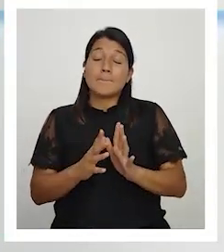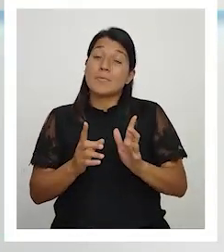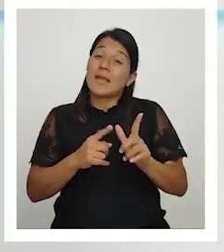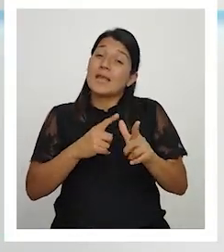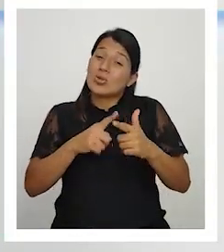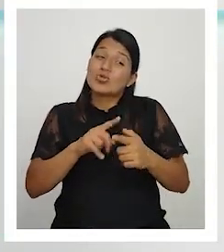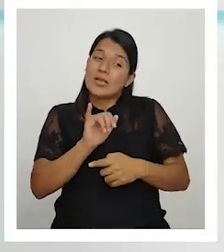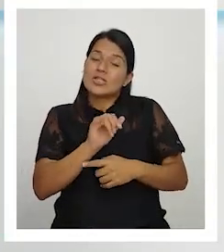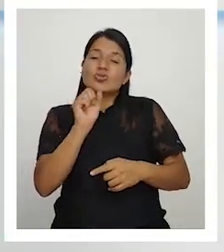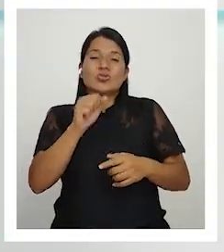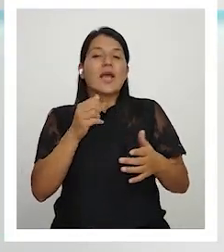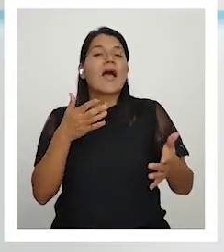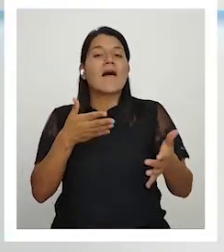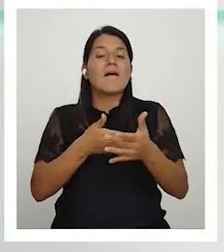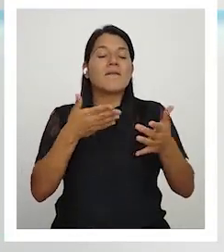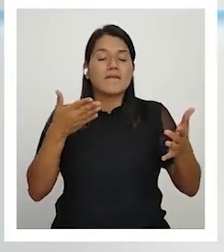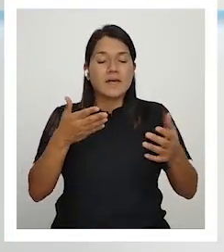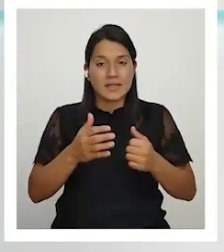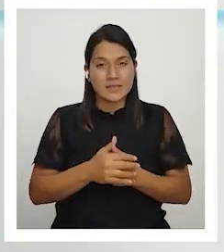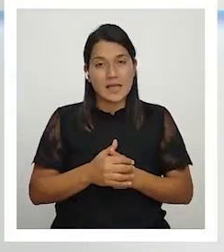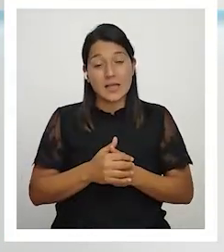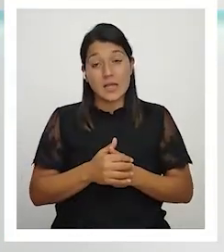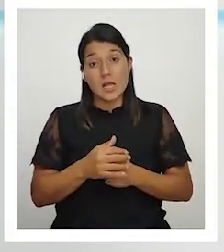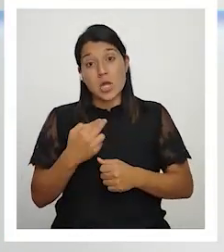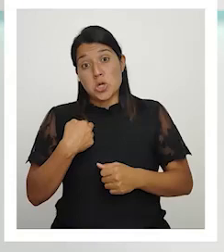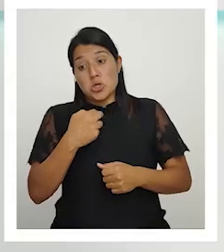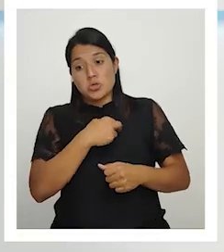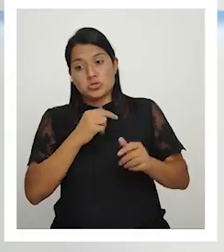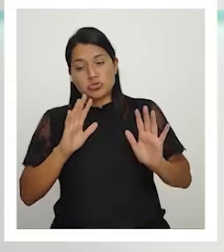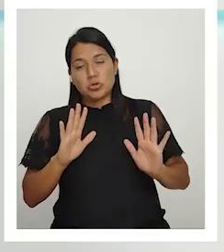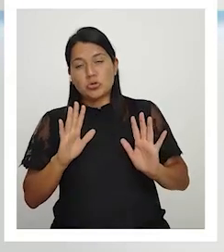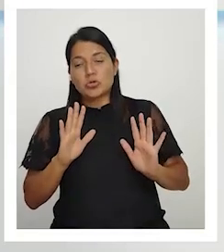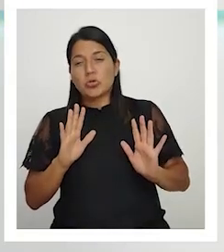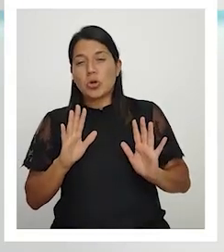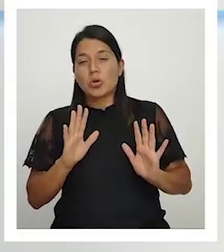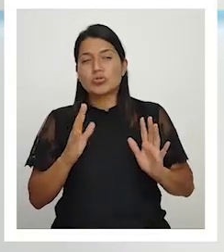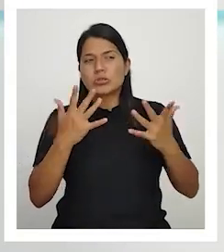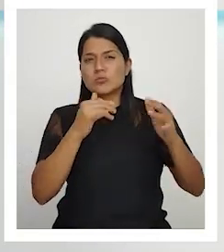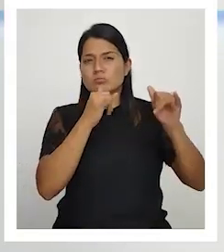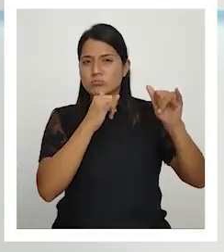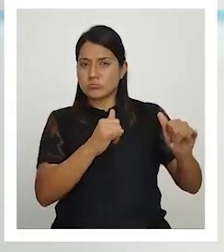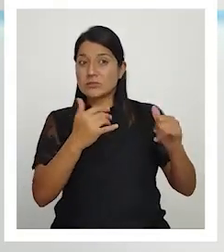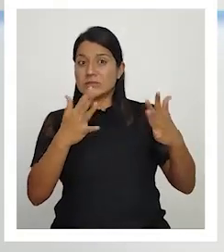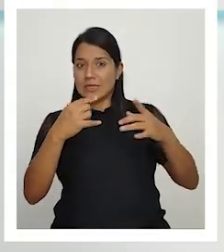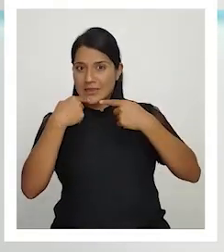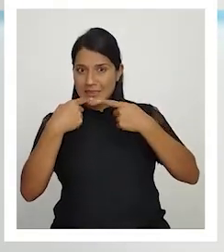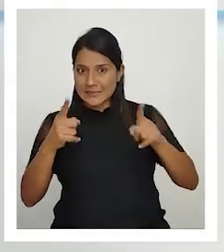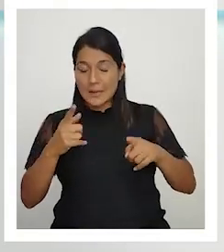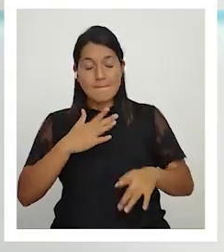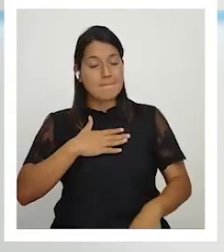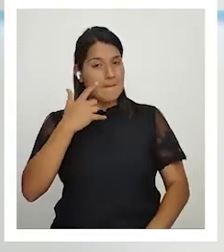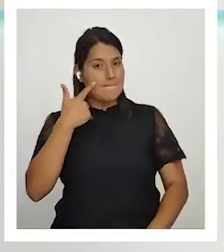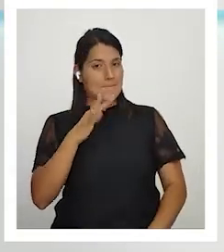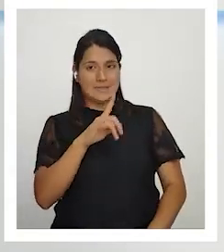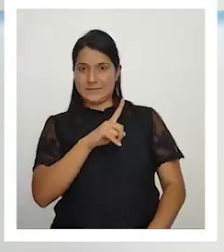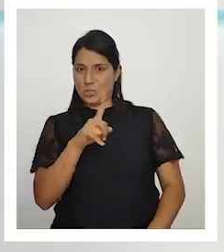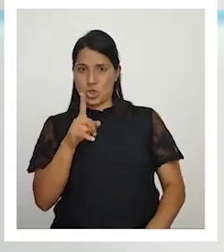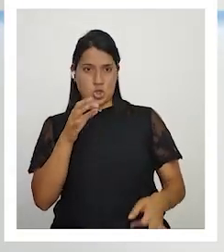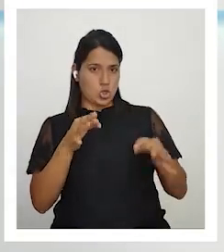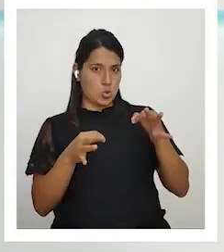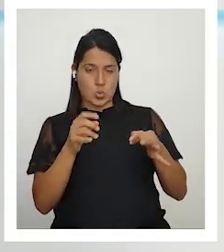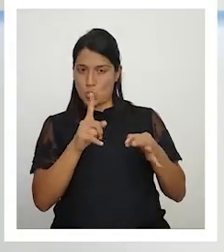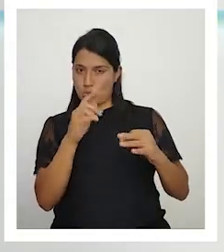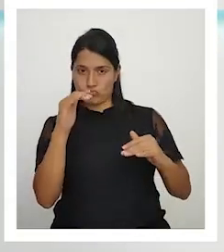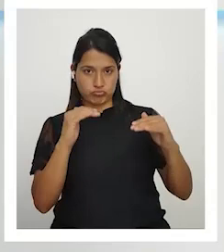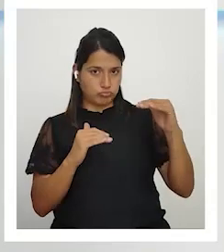haber una afectación, insisto, por lo menos nosotros la estamos denunciando, la estamos diciendo, nos parece desproporcional, nos